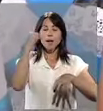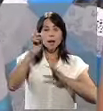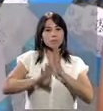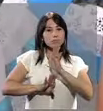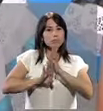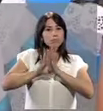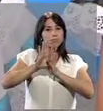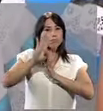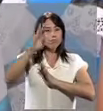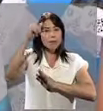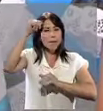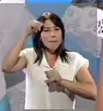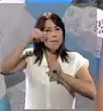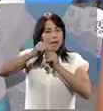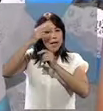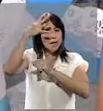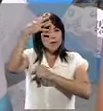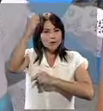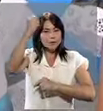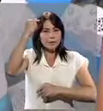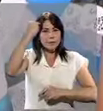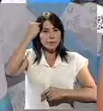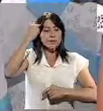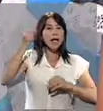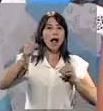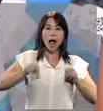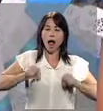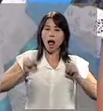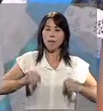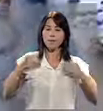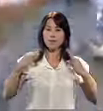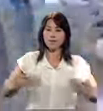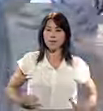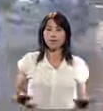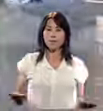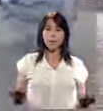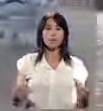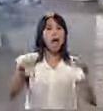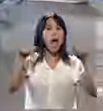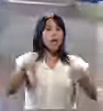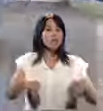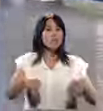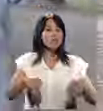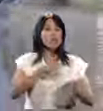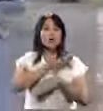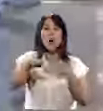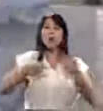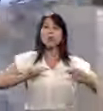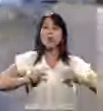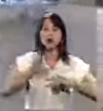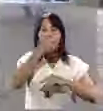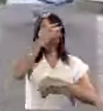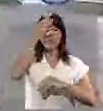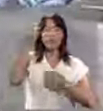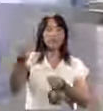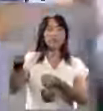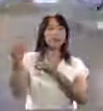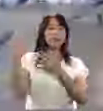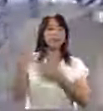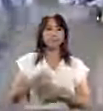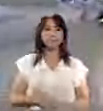su memoria, su concentración, su capacidad física. Y aquí se le olvidan todos los dolores,